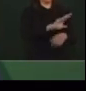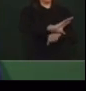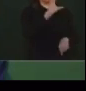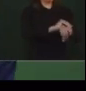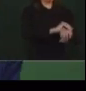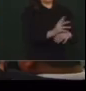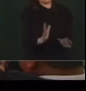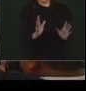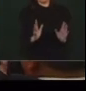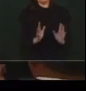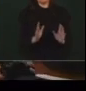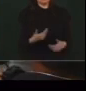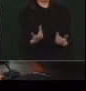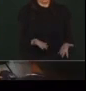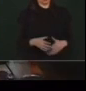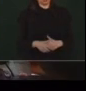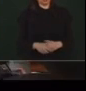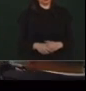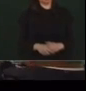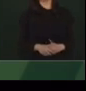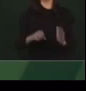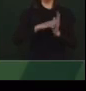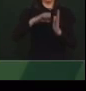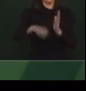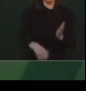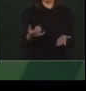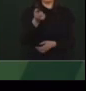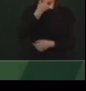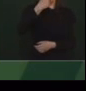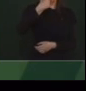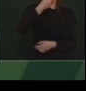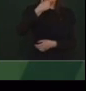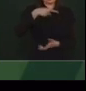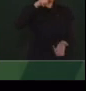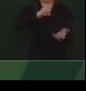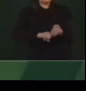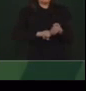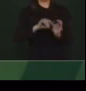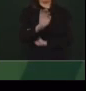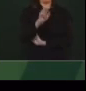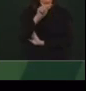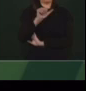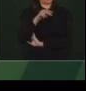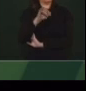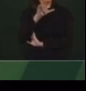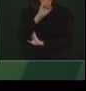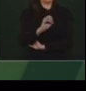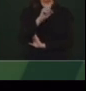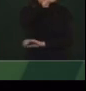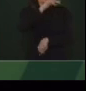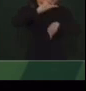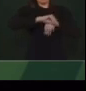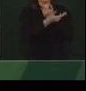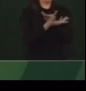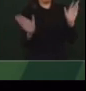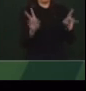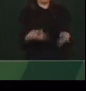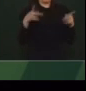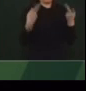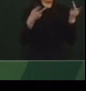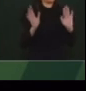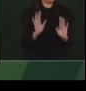Como lo que hablábamos de estas pastillas autorizadas incluso por la Agencia de Salud de Estados Unidos, supuestamente para